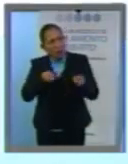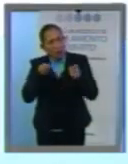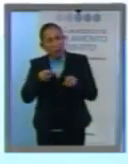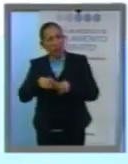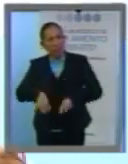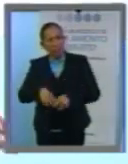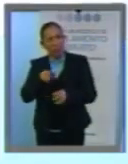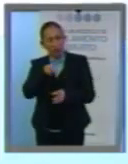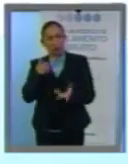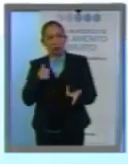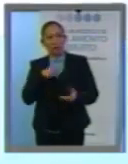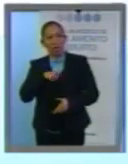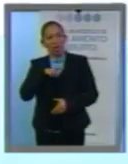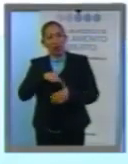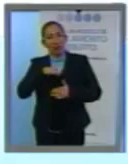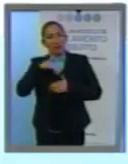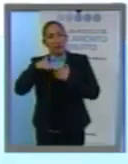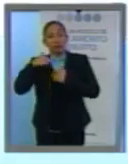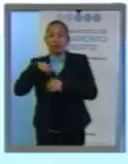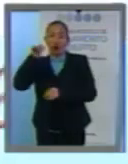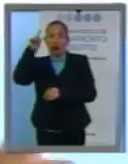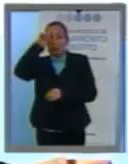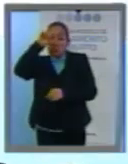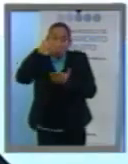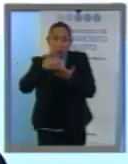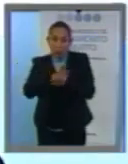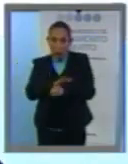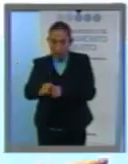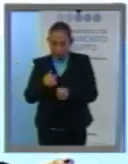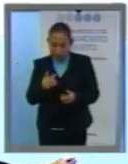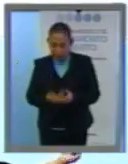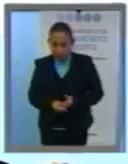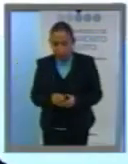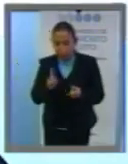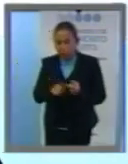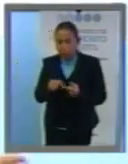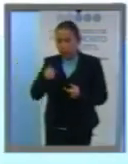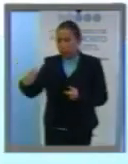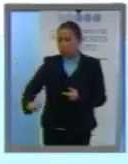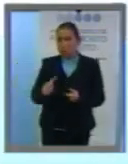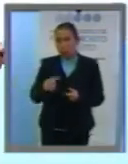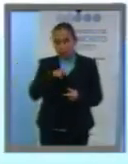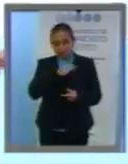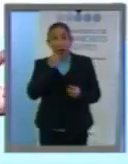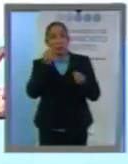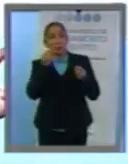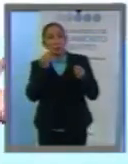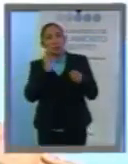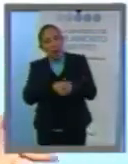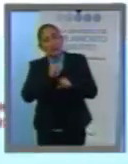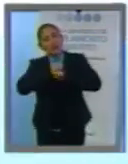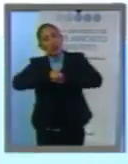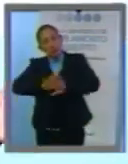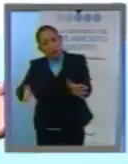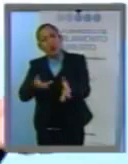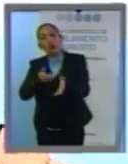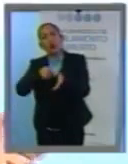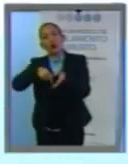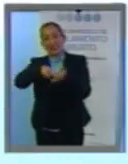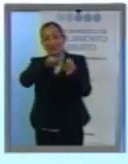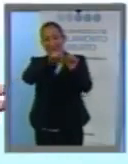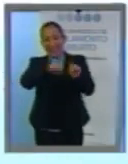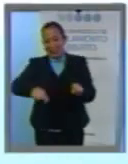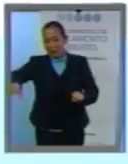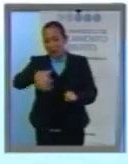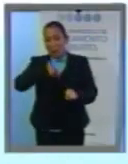Y desde luego, algunas propuestas pueden ser las siguientes. Me preguntaban, bueno, si va a haber mucha más información a partir de estos